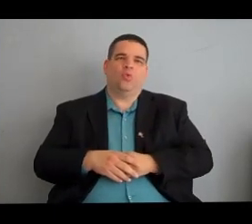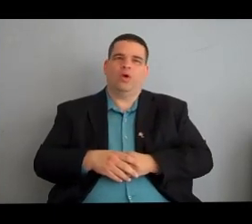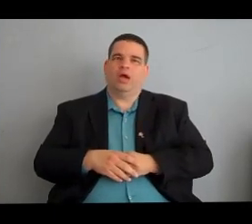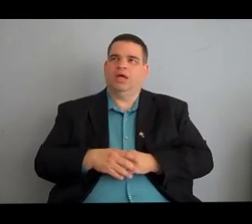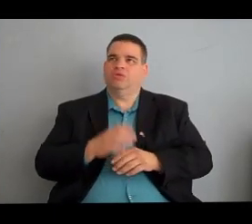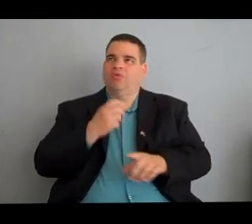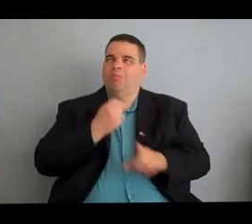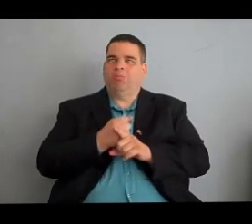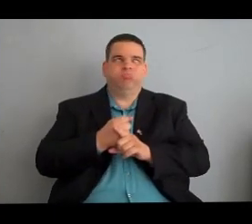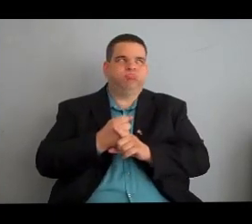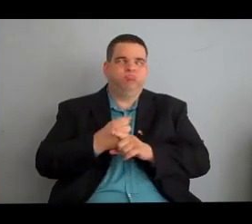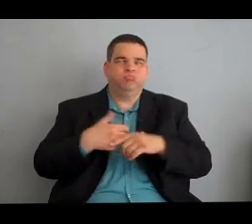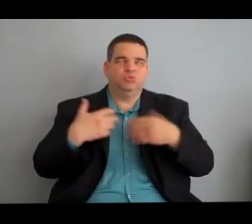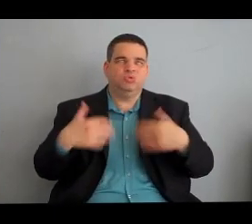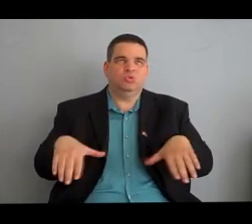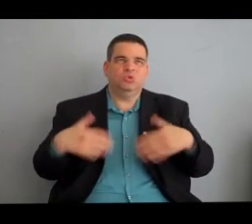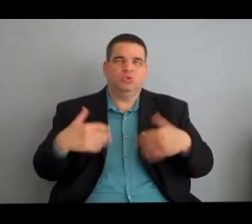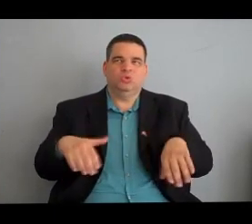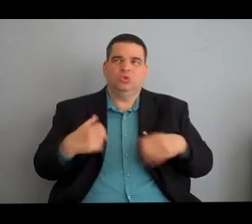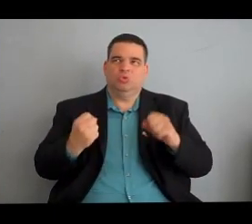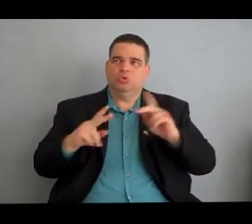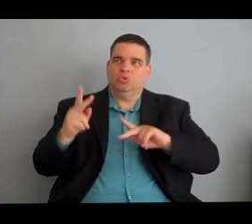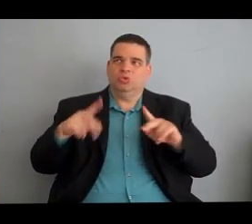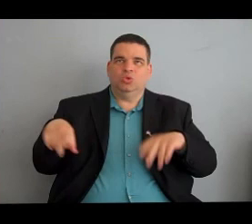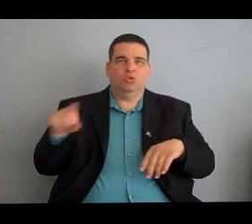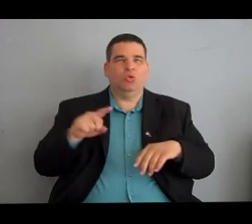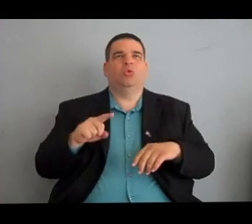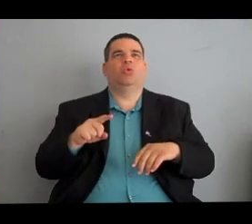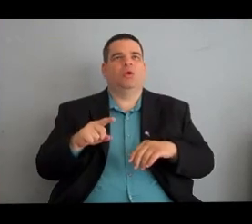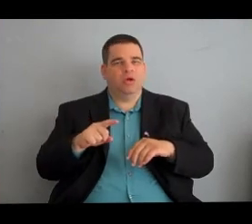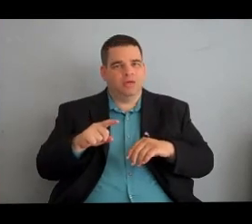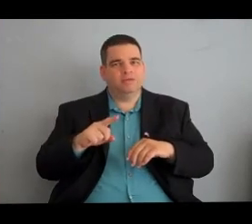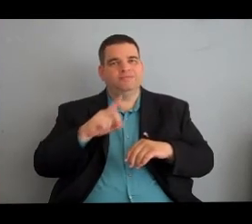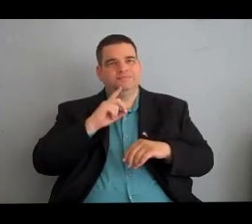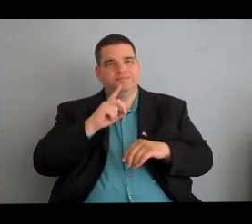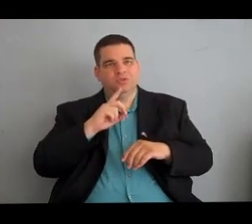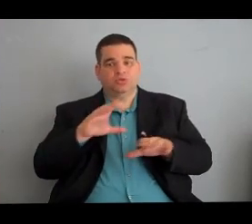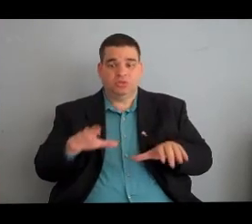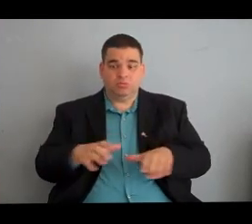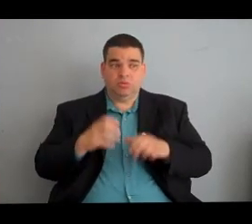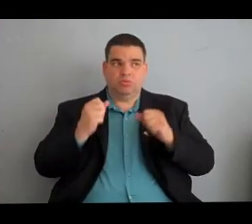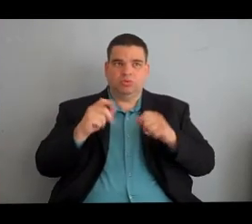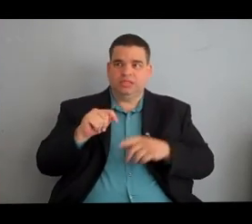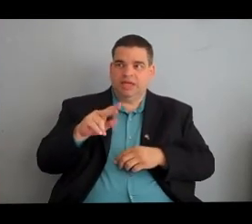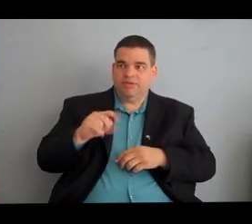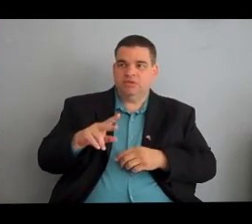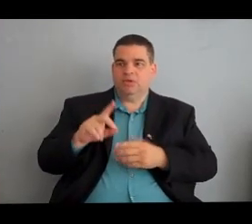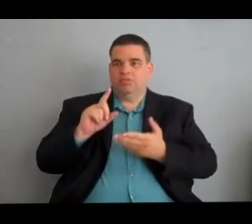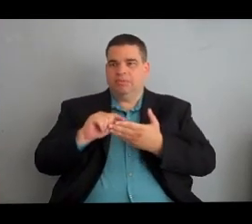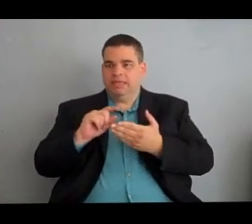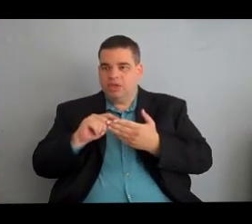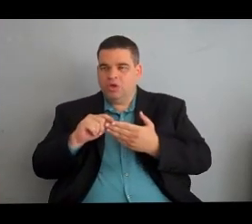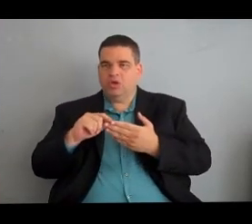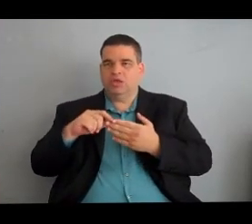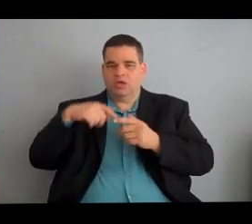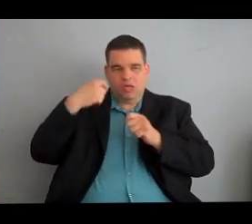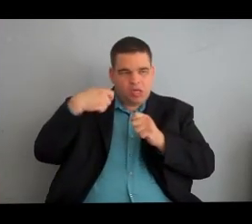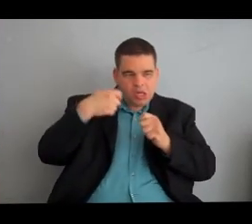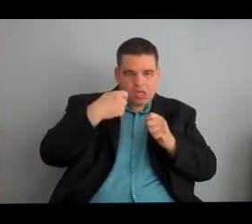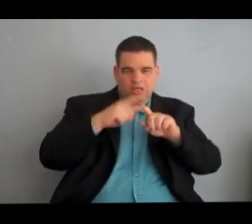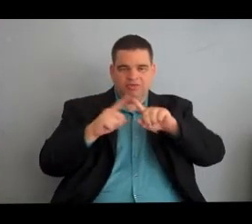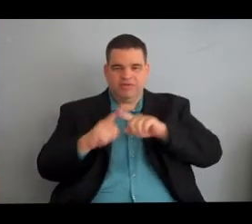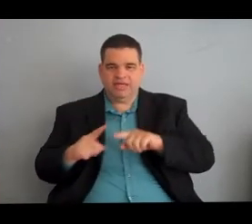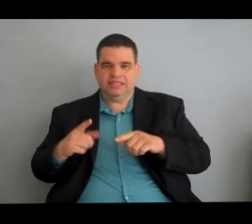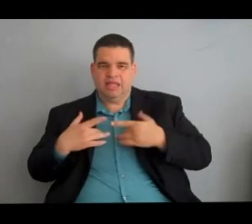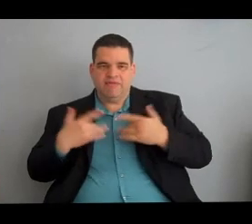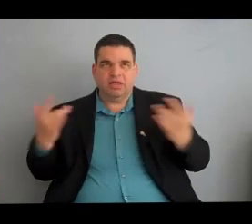Y inclusive hicimos mucha televisión, mucha prensa, mucha actividad. Y luego de ese transcurso